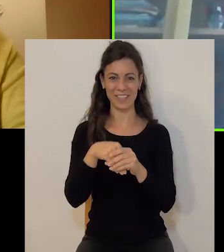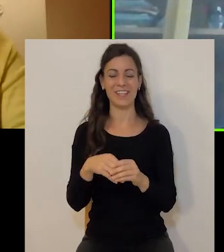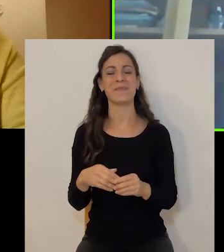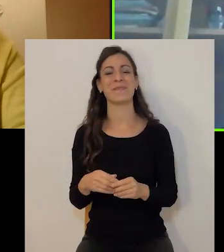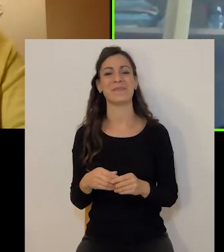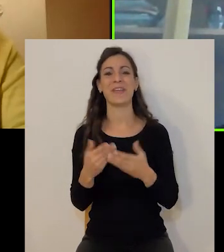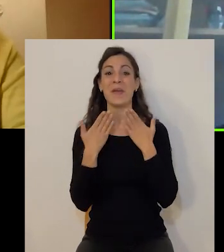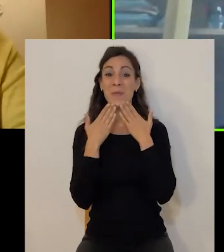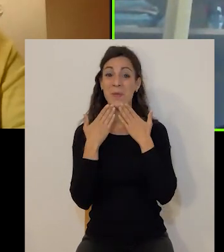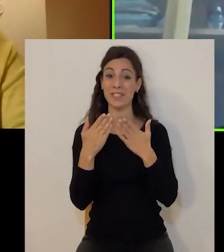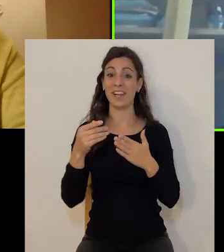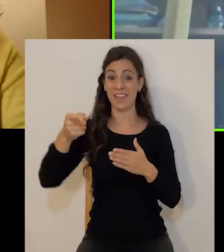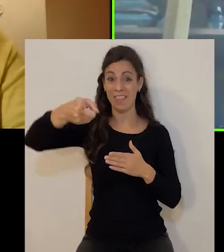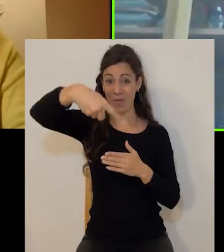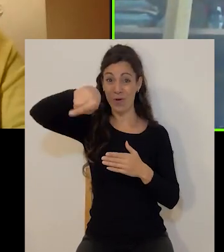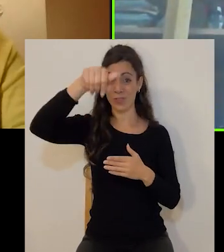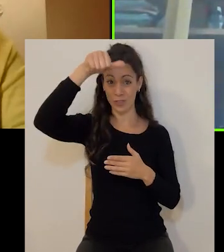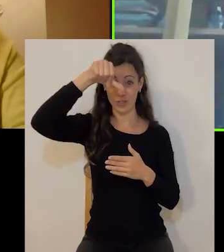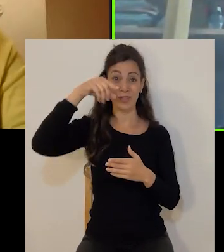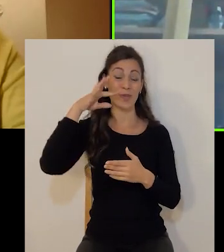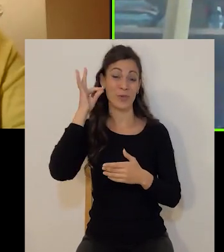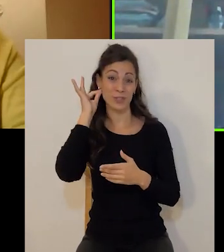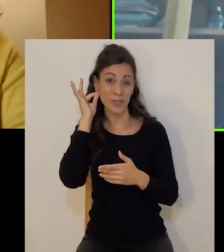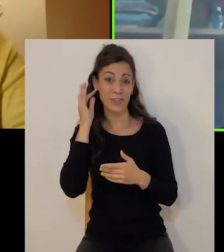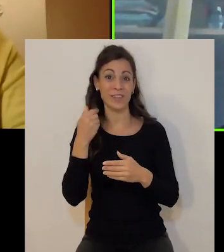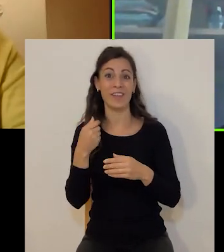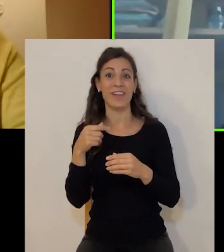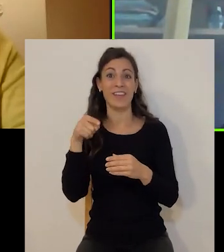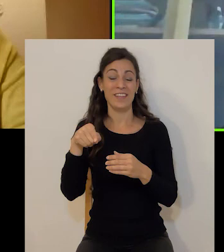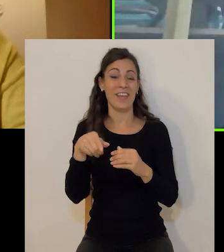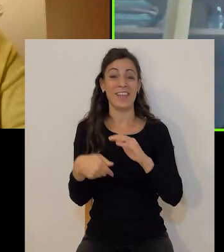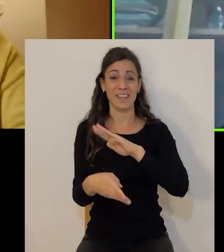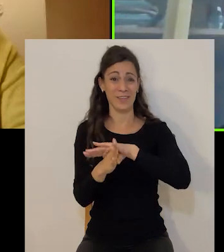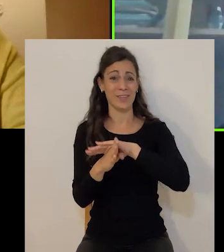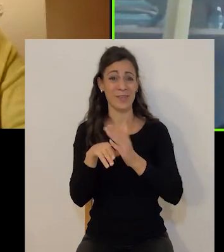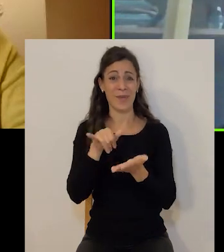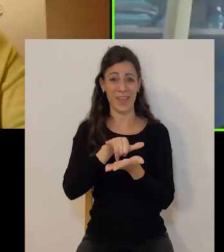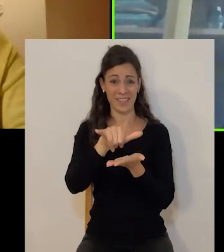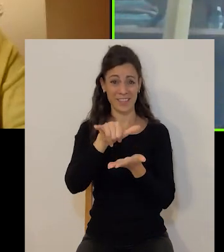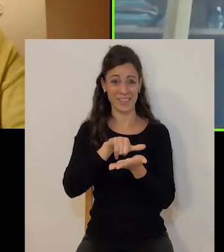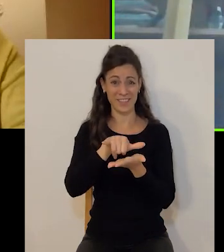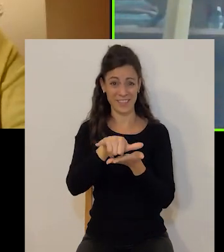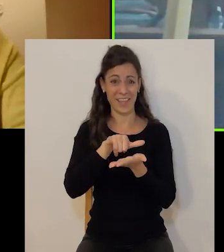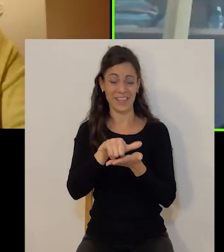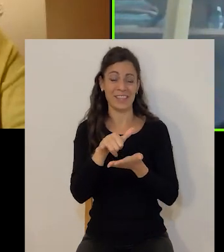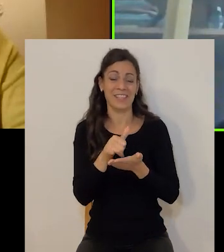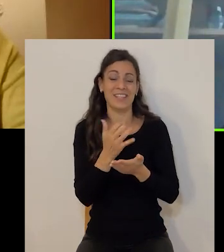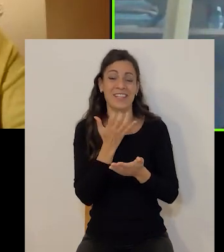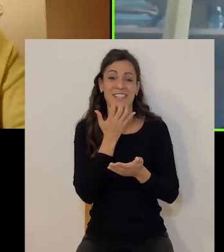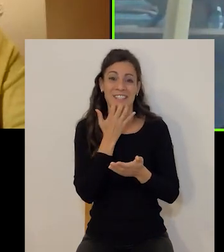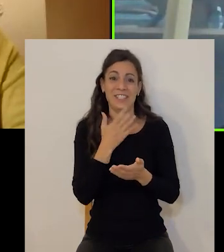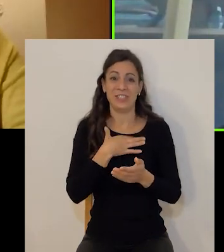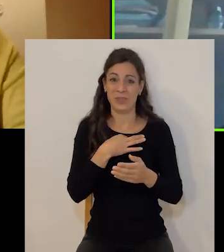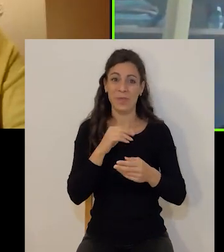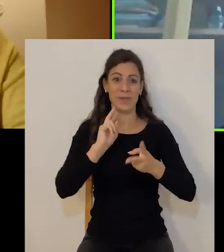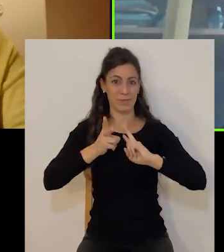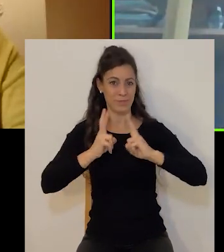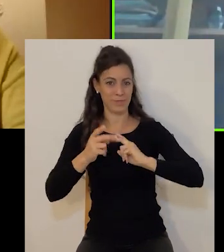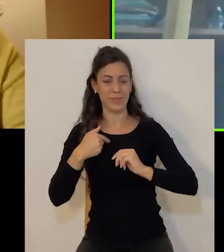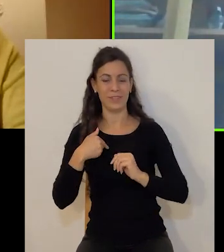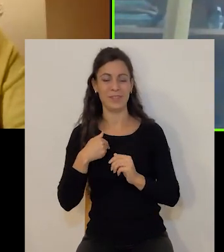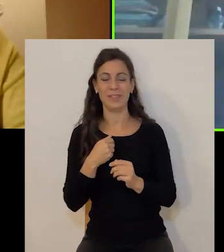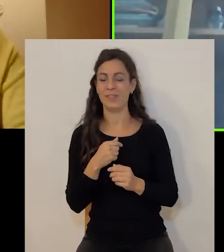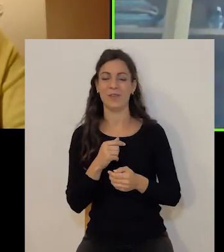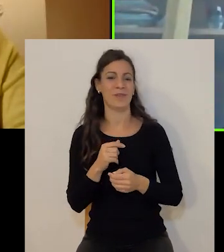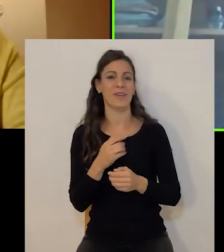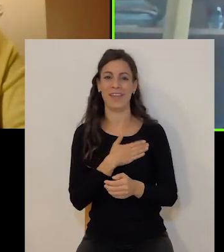y vosotras. Y que nada, que si hay consultas en el chat y puedo responder ahí, que hay alguna pregunta, os lo responderé